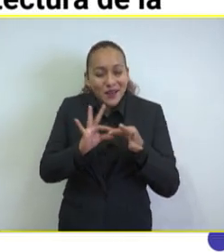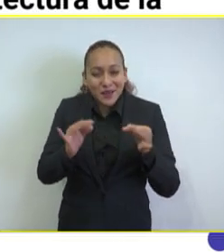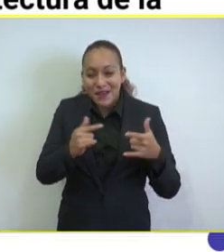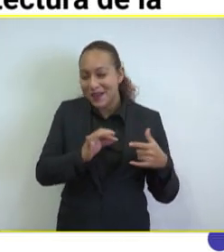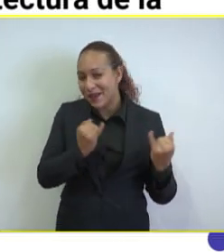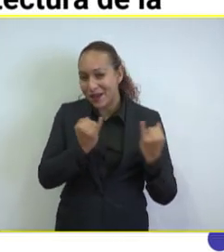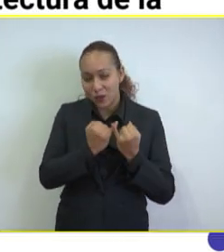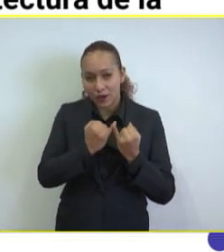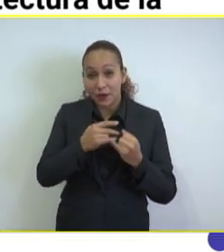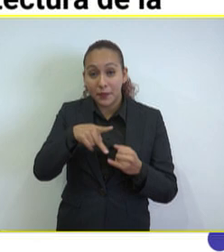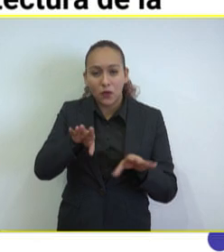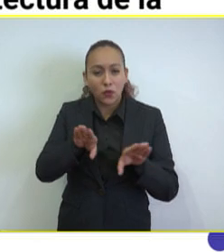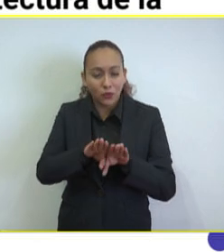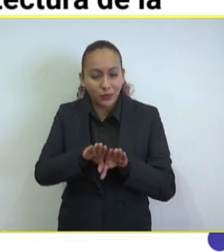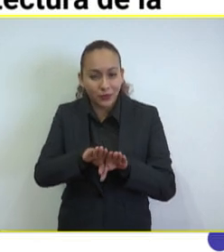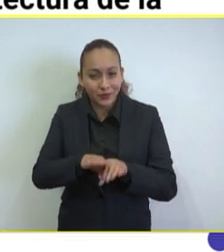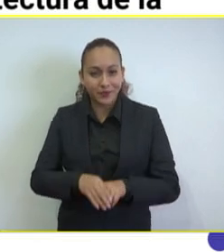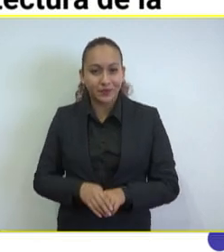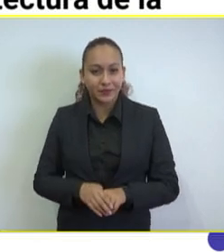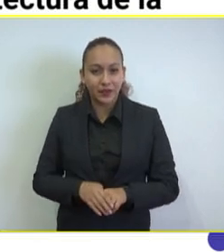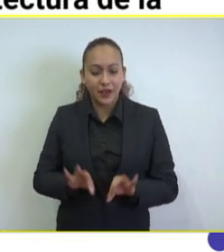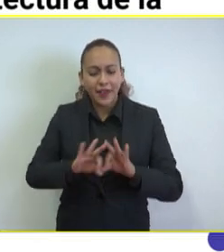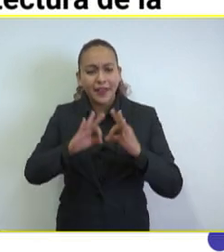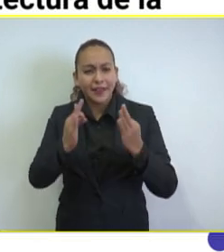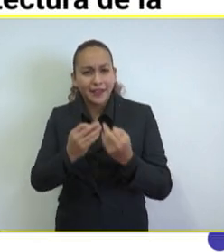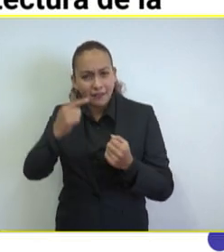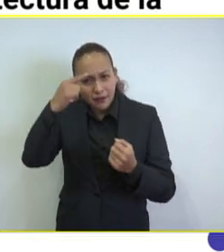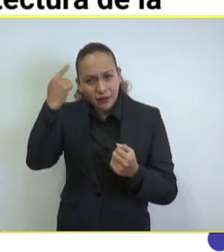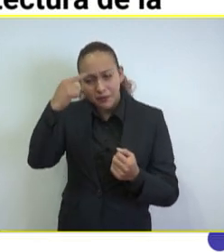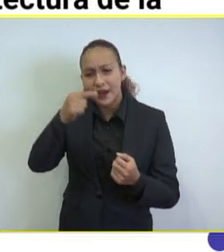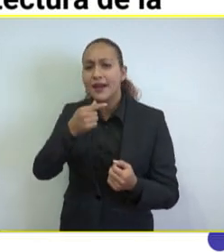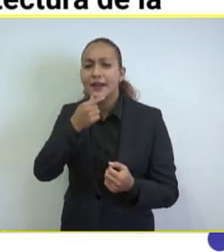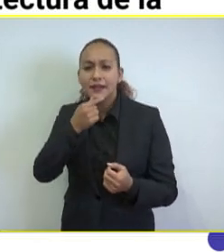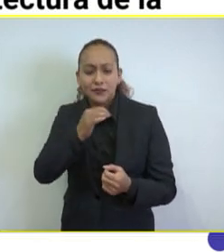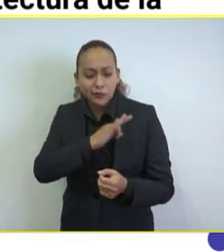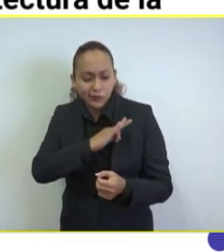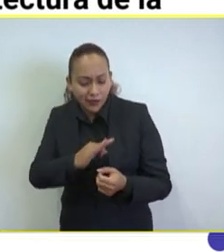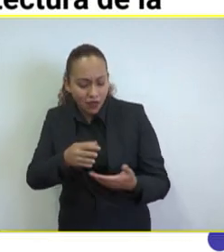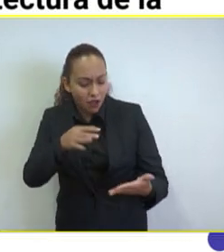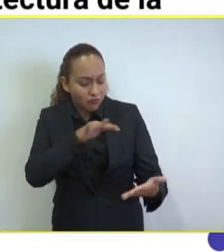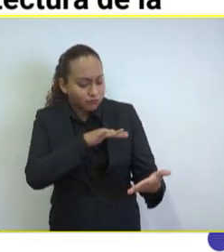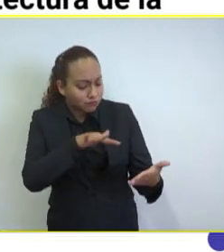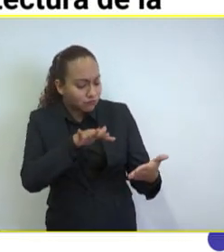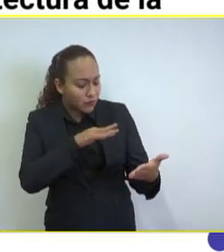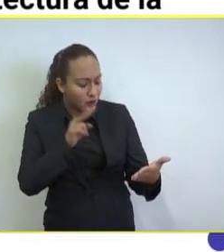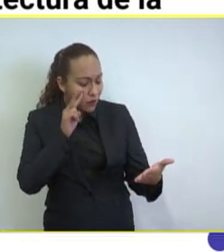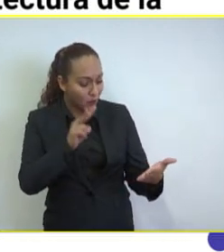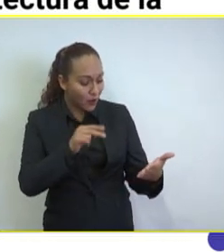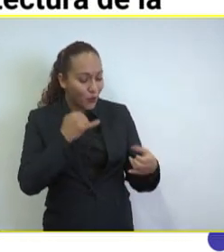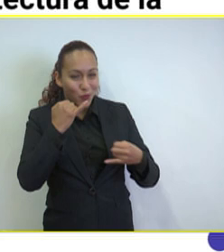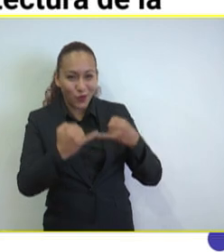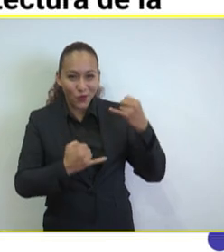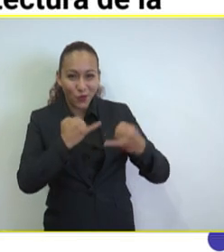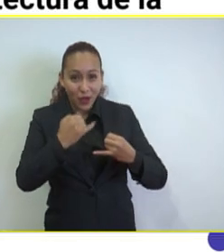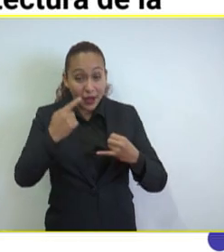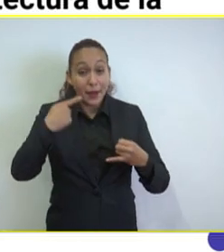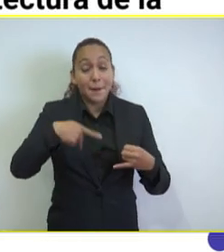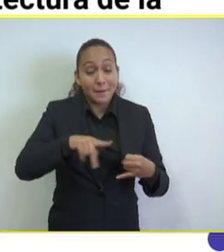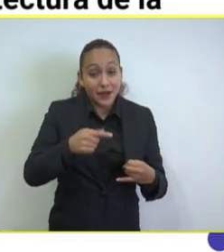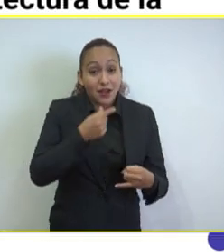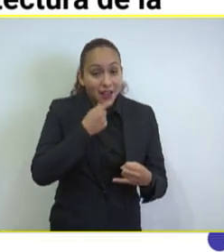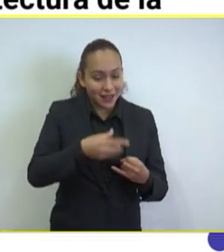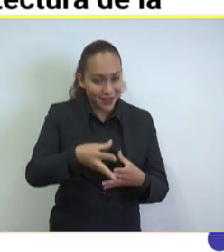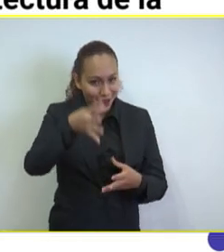navegación intuitivo que permitiera complementar el aprendizaje del niño, pero que además de intuitivo fuera significativo y agradable.